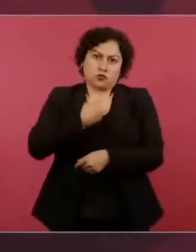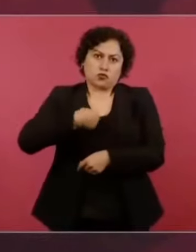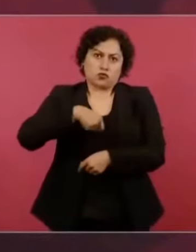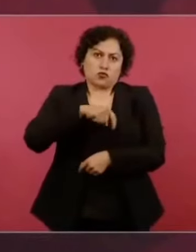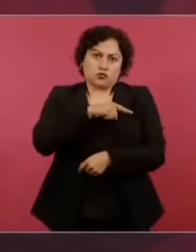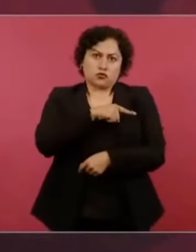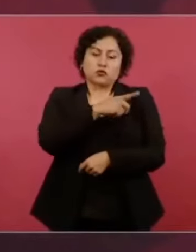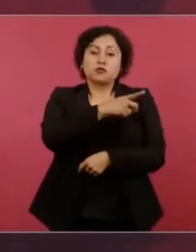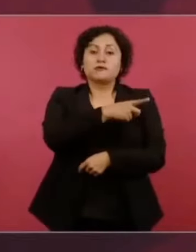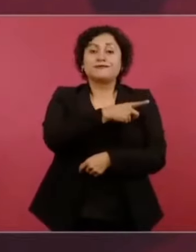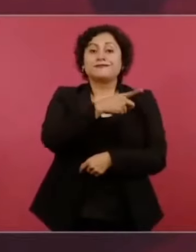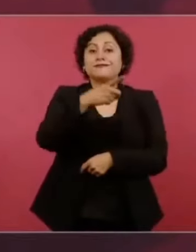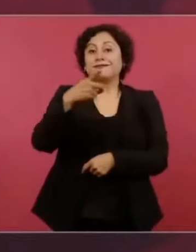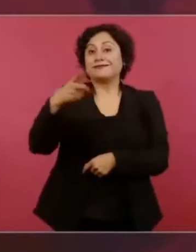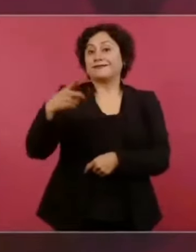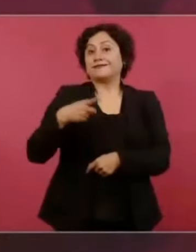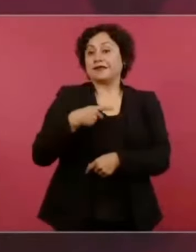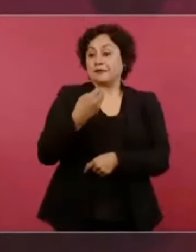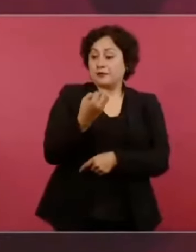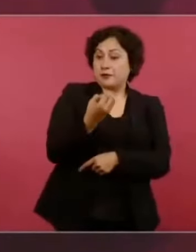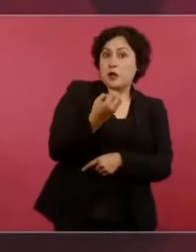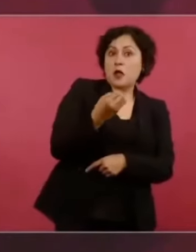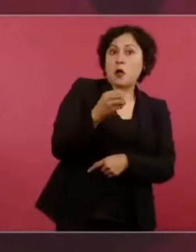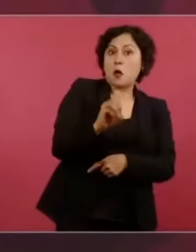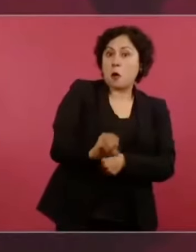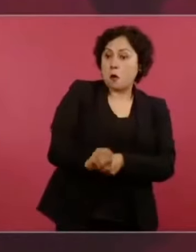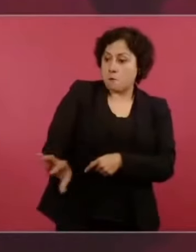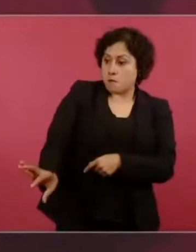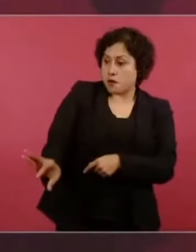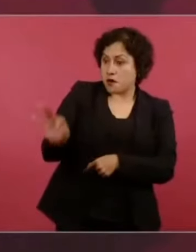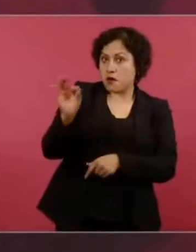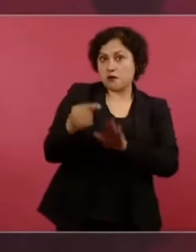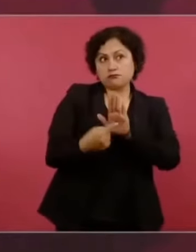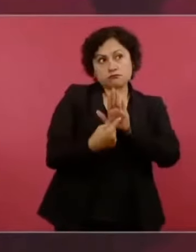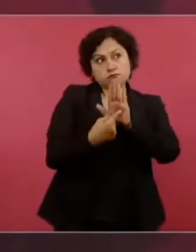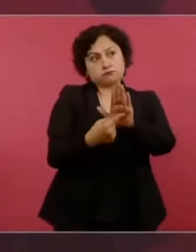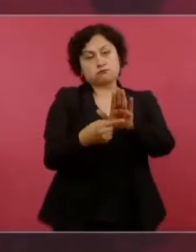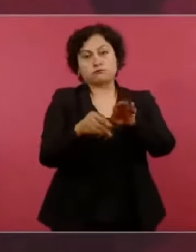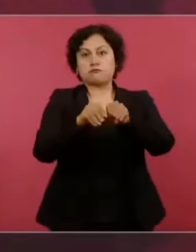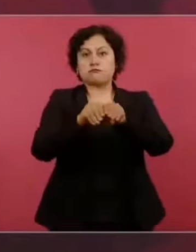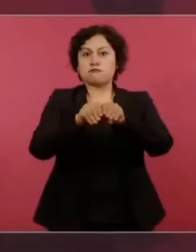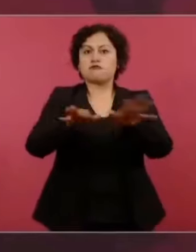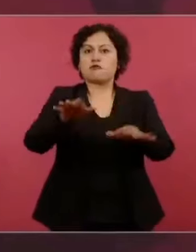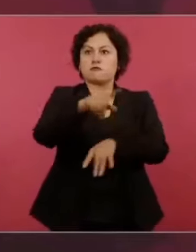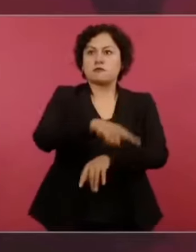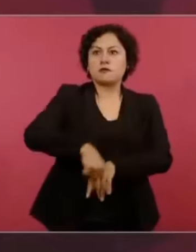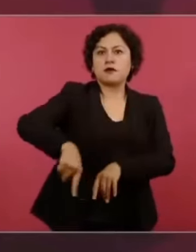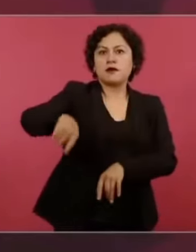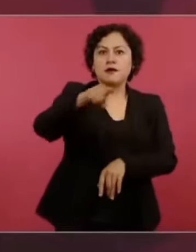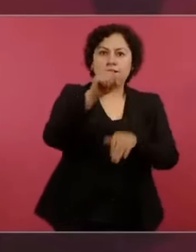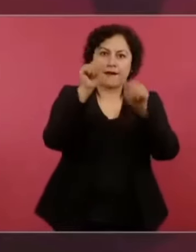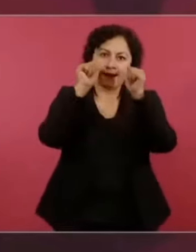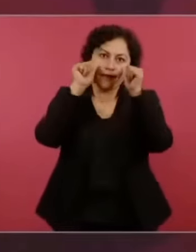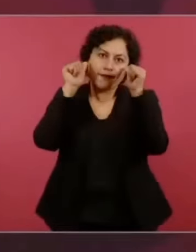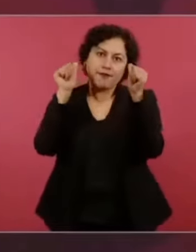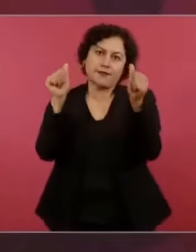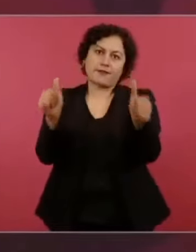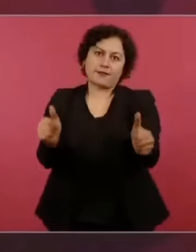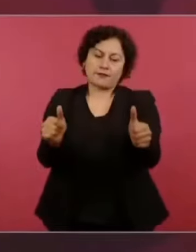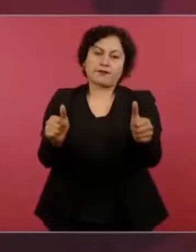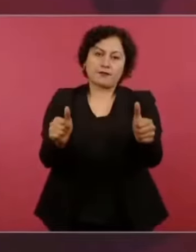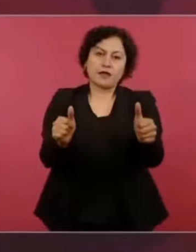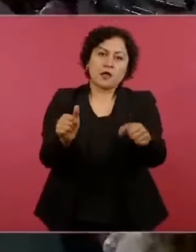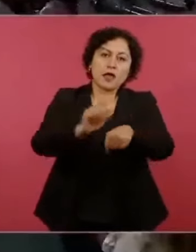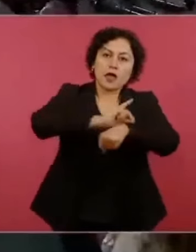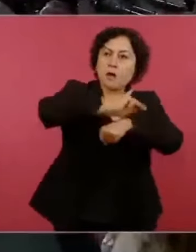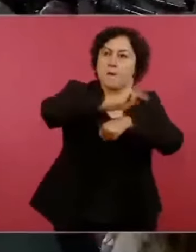México el comportamiento, la actitud de otros pueblos y de otros